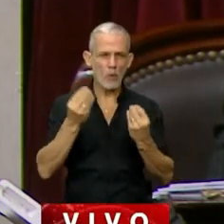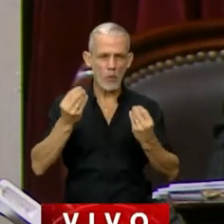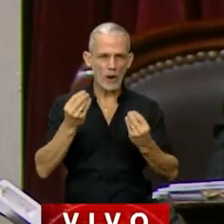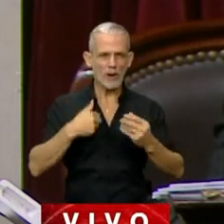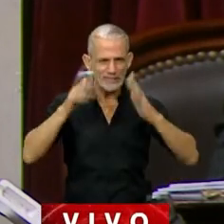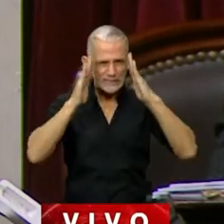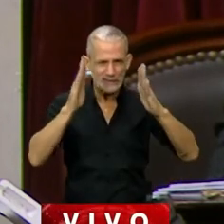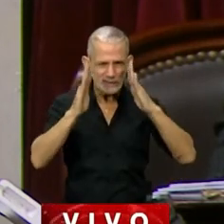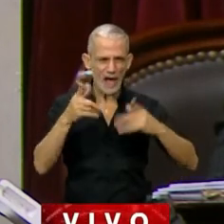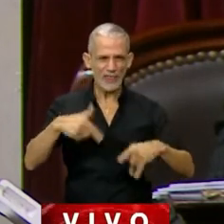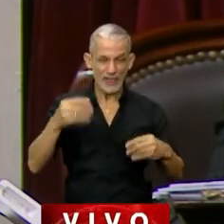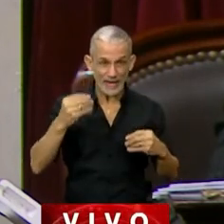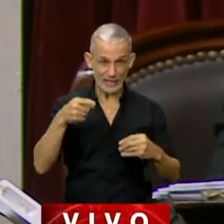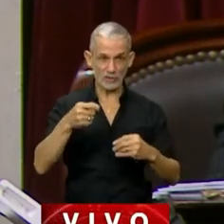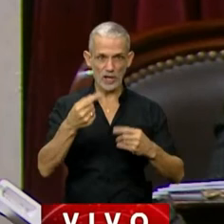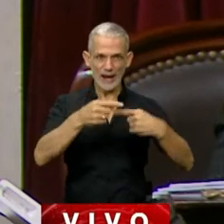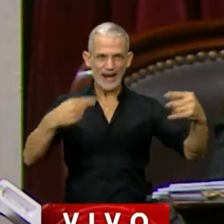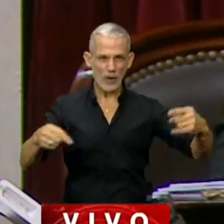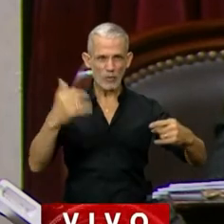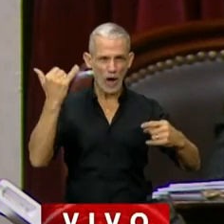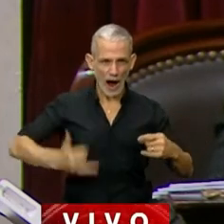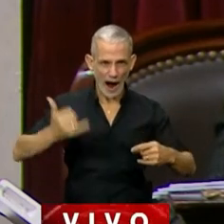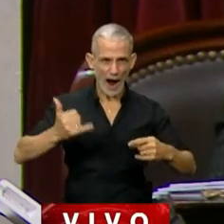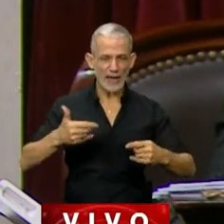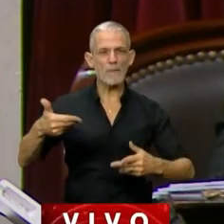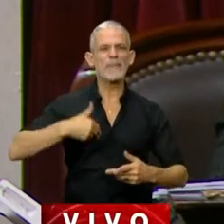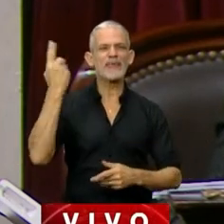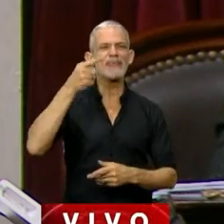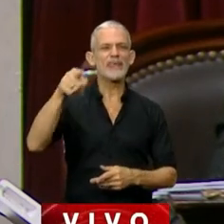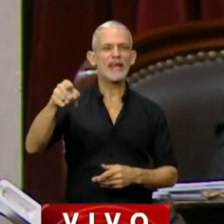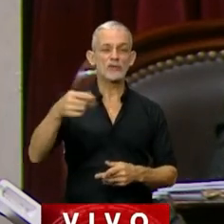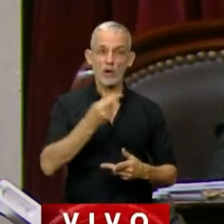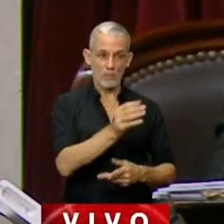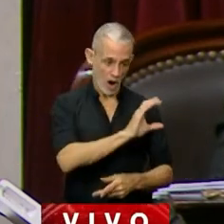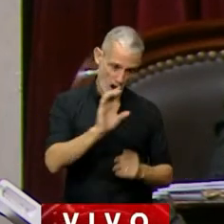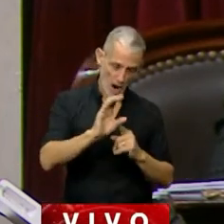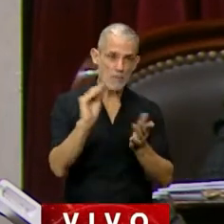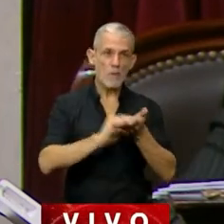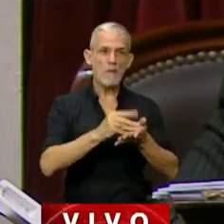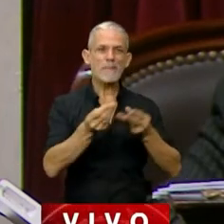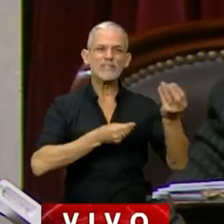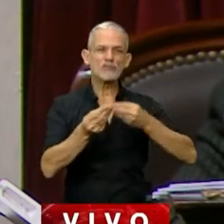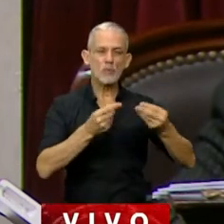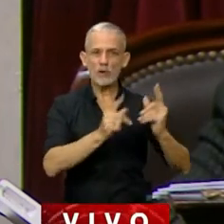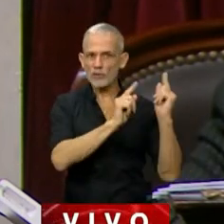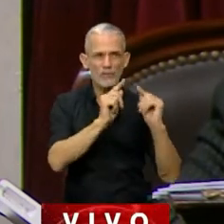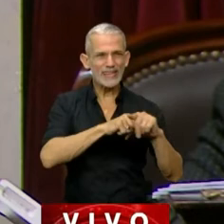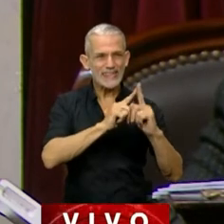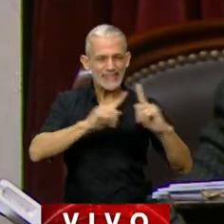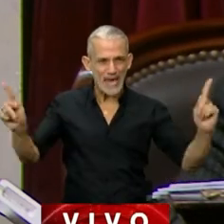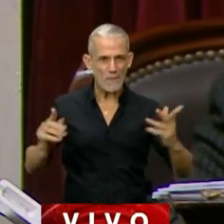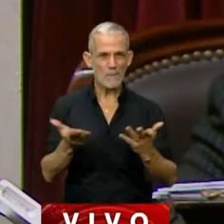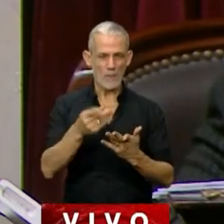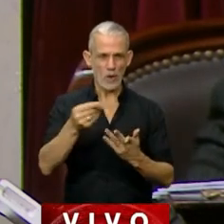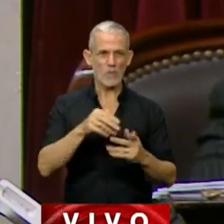de ocuparnos, en todo caso, que estos recursos que nos reclamaba la directora se asignen en el presupuesto, que se sostengan en el tiempo